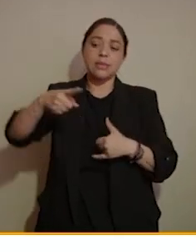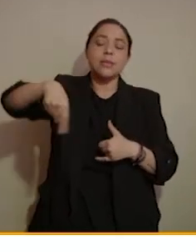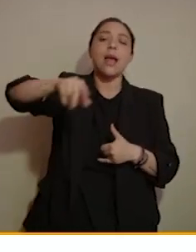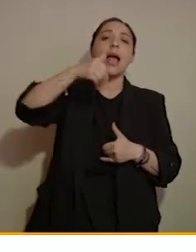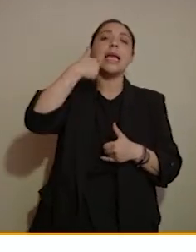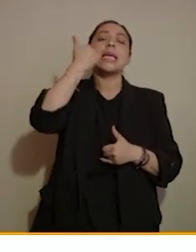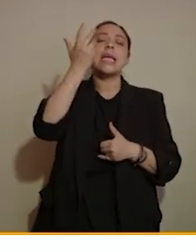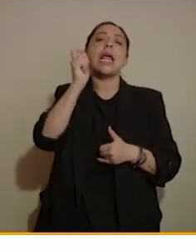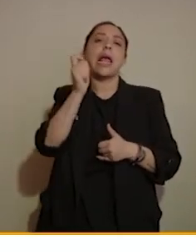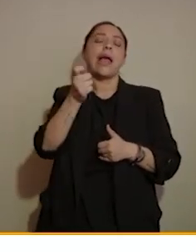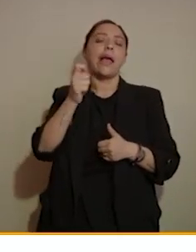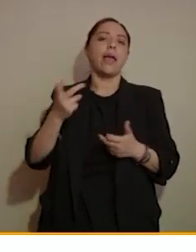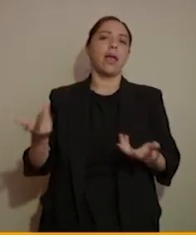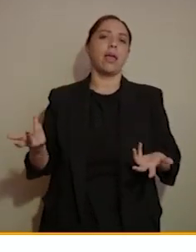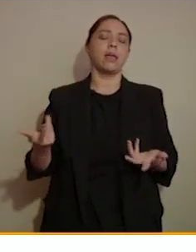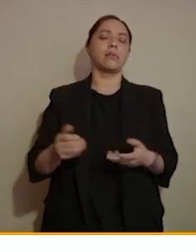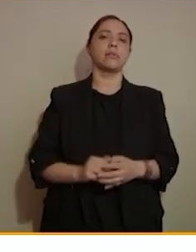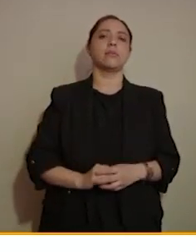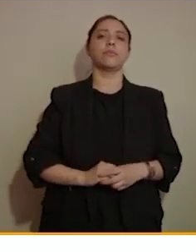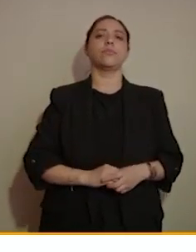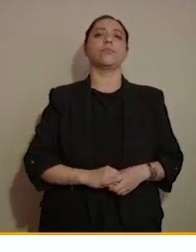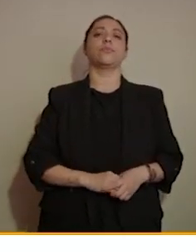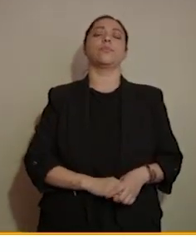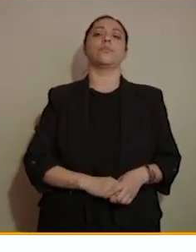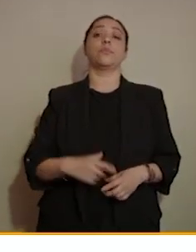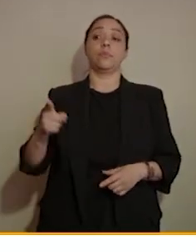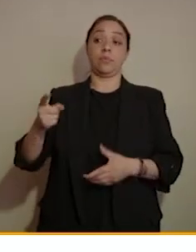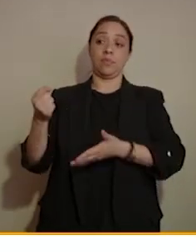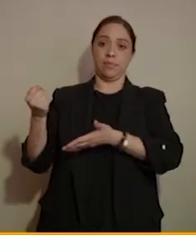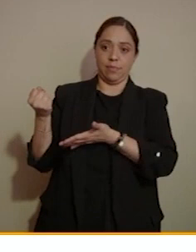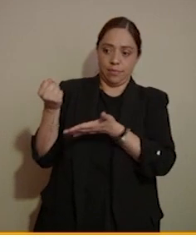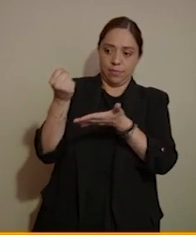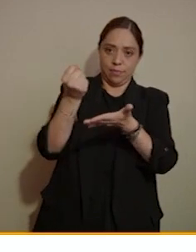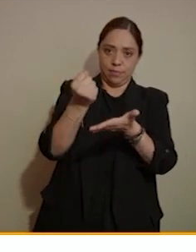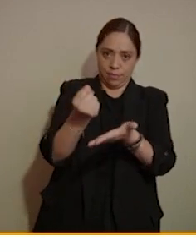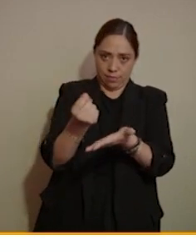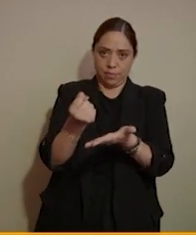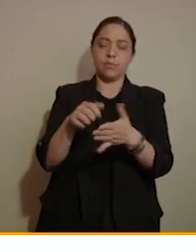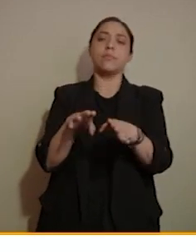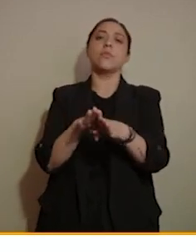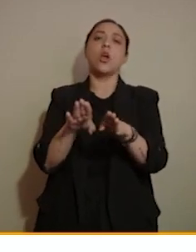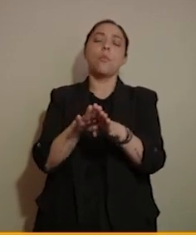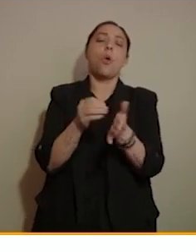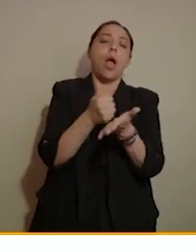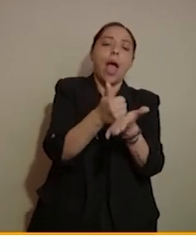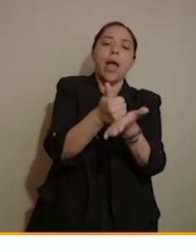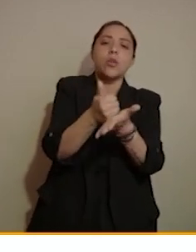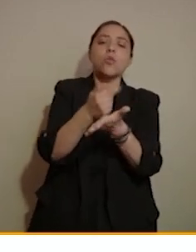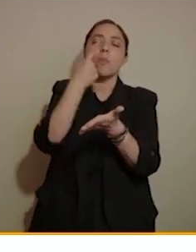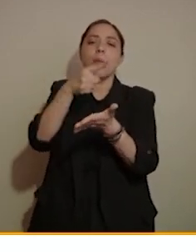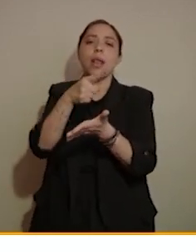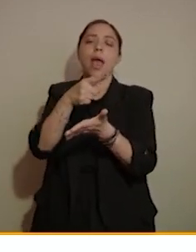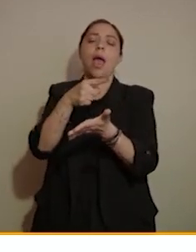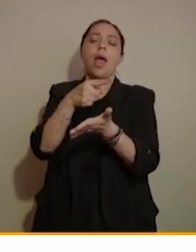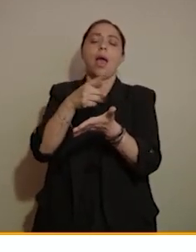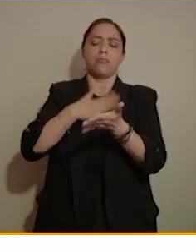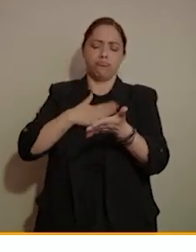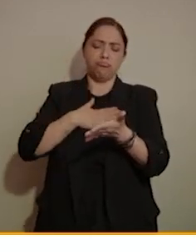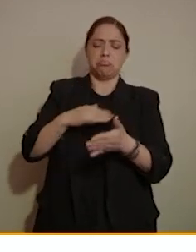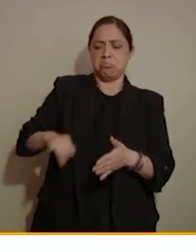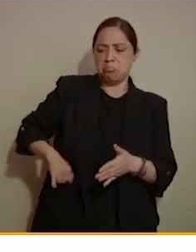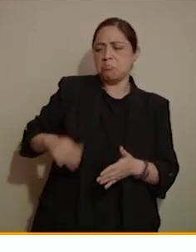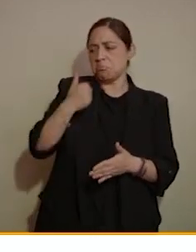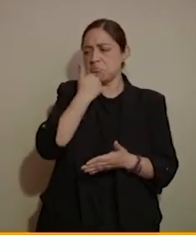buscan que su inversión ayude a consolidar sus intereses filantrópicos, y eso es el